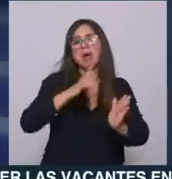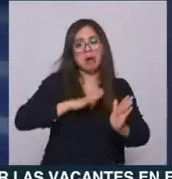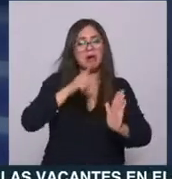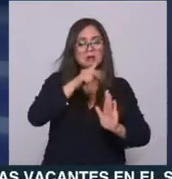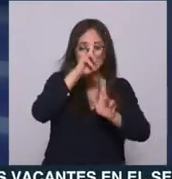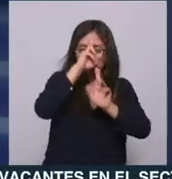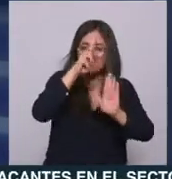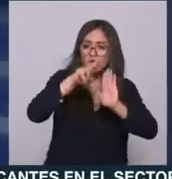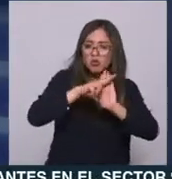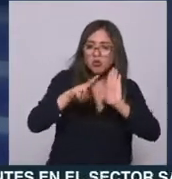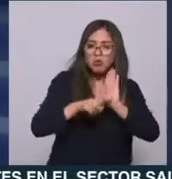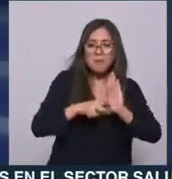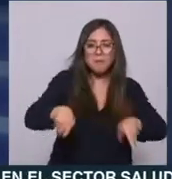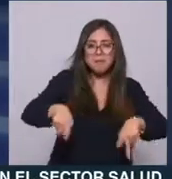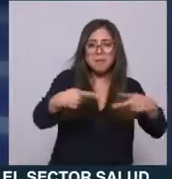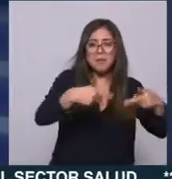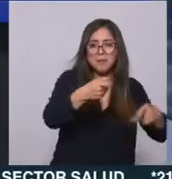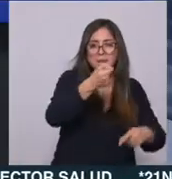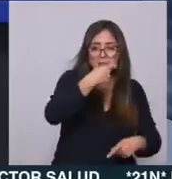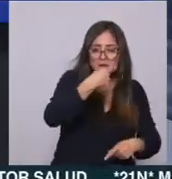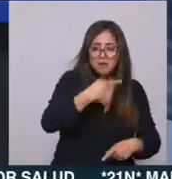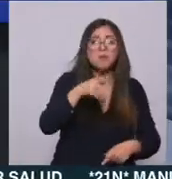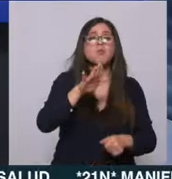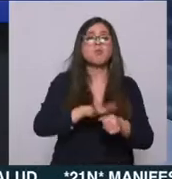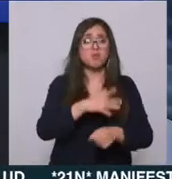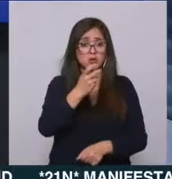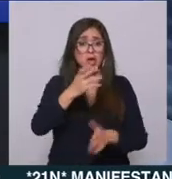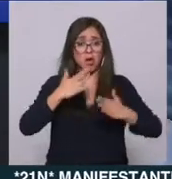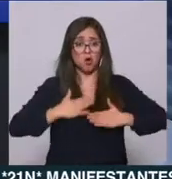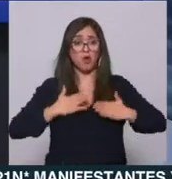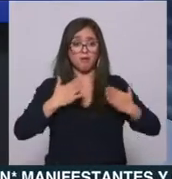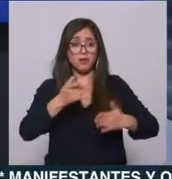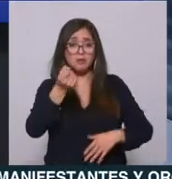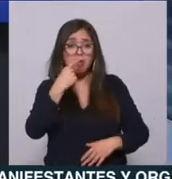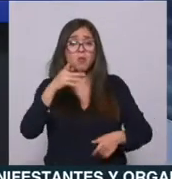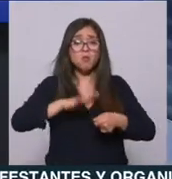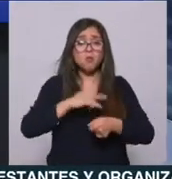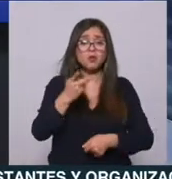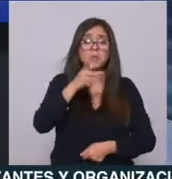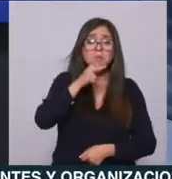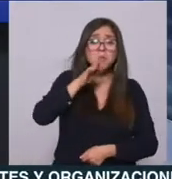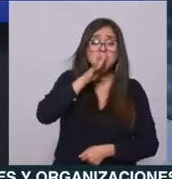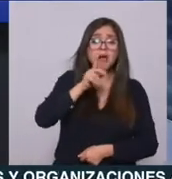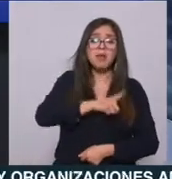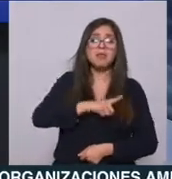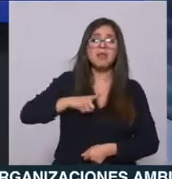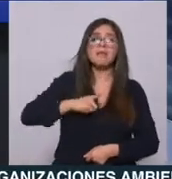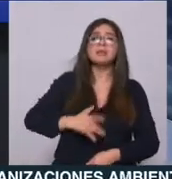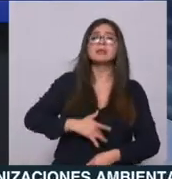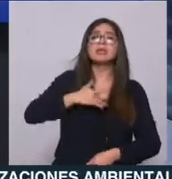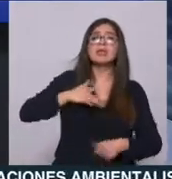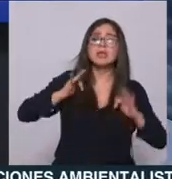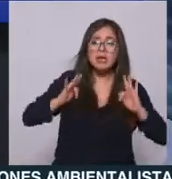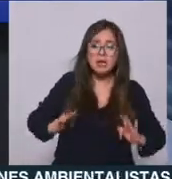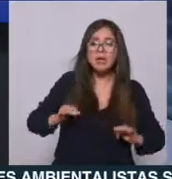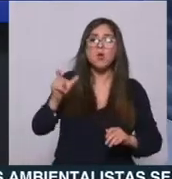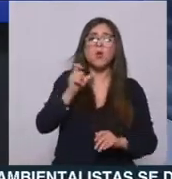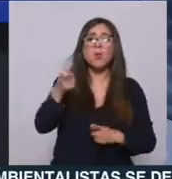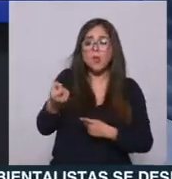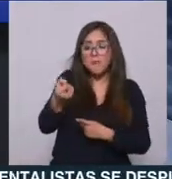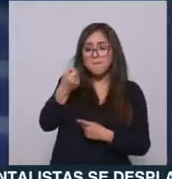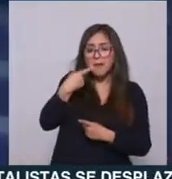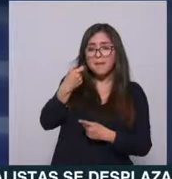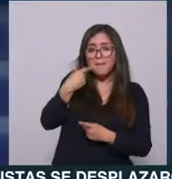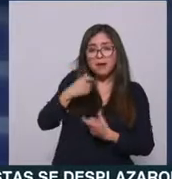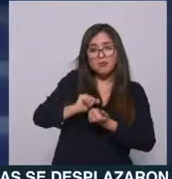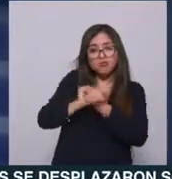que sean funcionales. O sea que existe la confianza en los medicamentos y por esa parte los padres tendrían que estar tranquilos de que sí van a surtir el efecto que requieren.